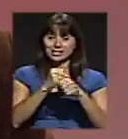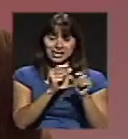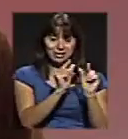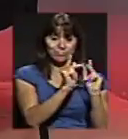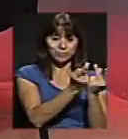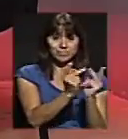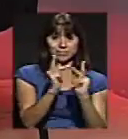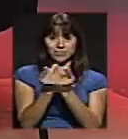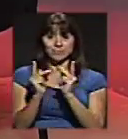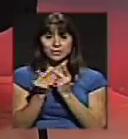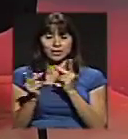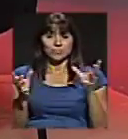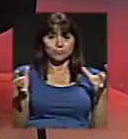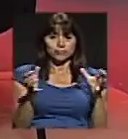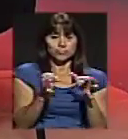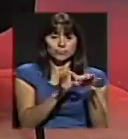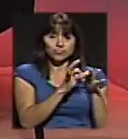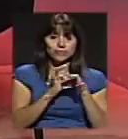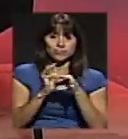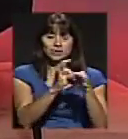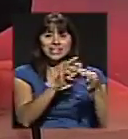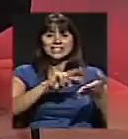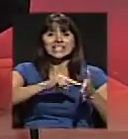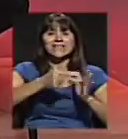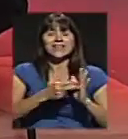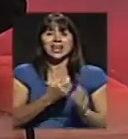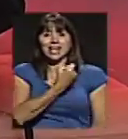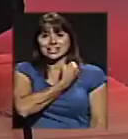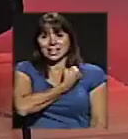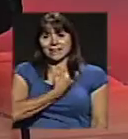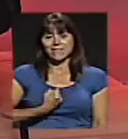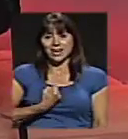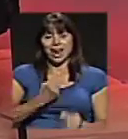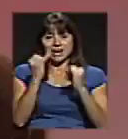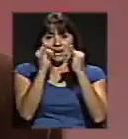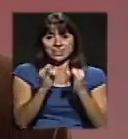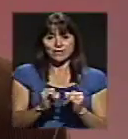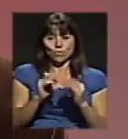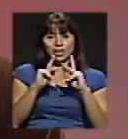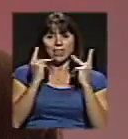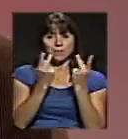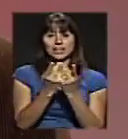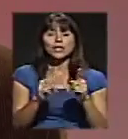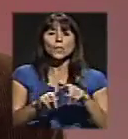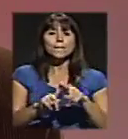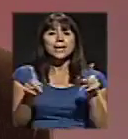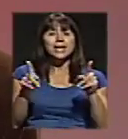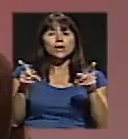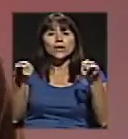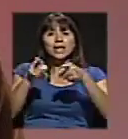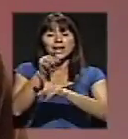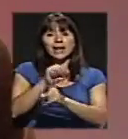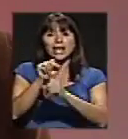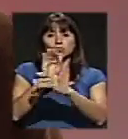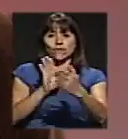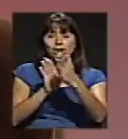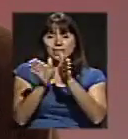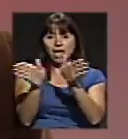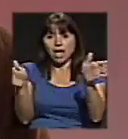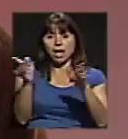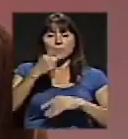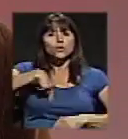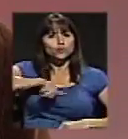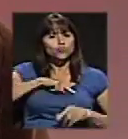significa sacrificar en una parte la individualidad del partido, pero en el caso del Frente Amplio, nosotros